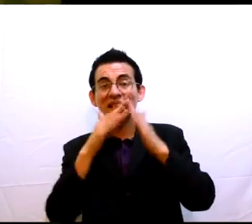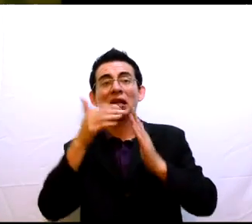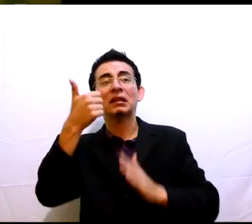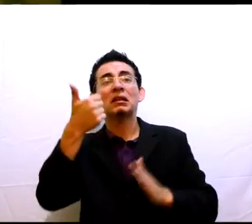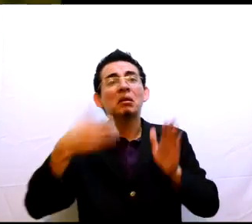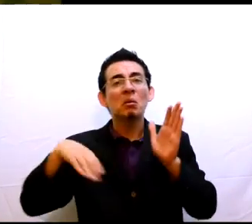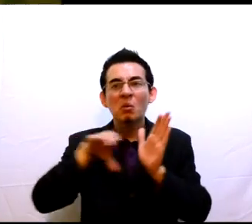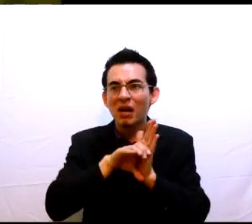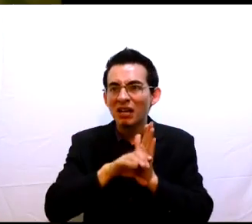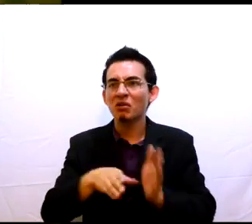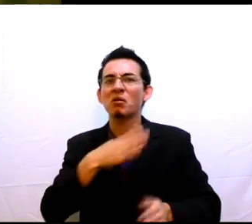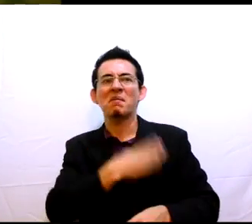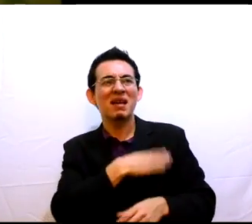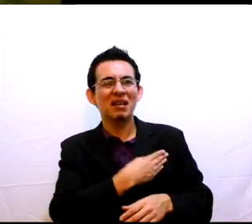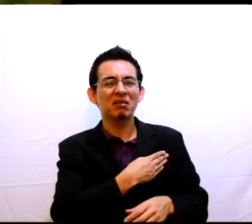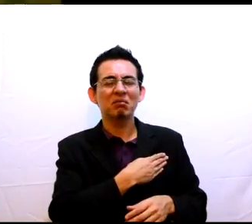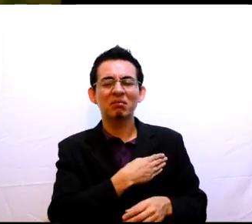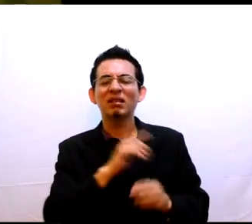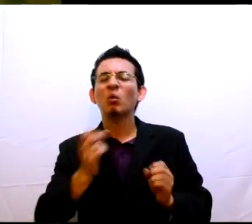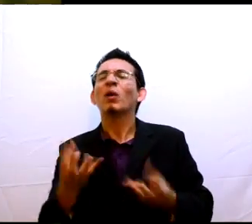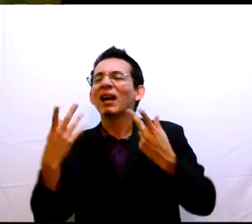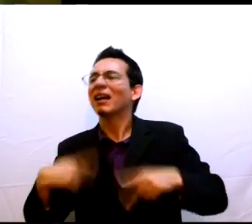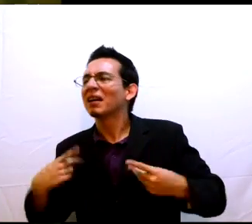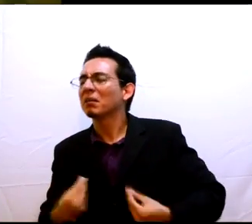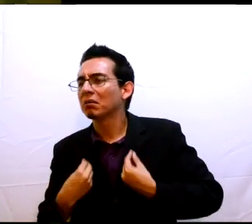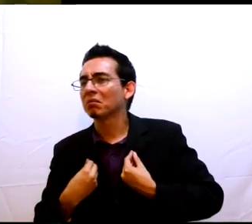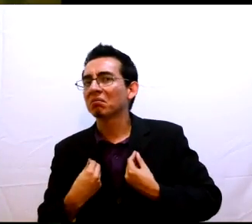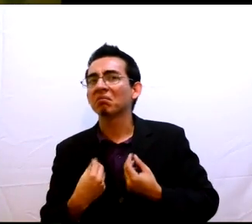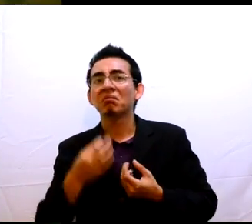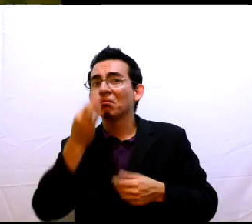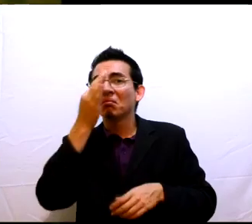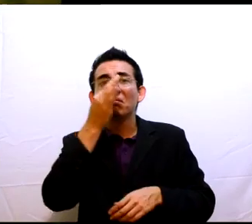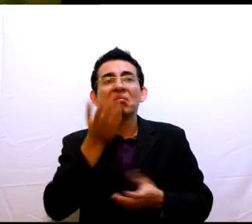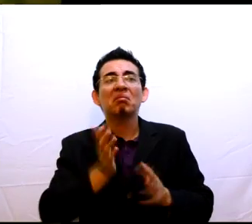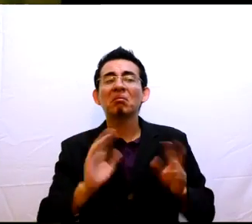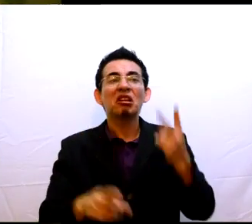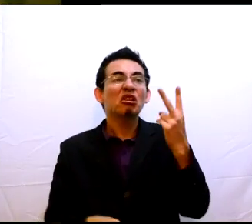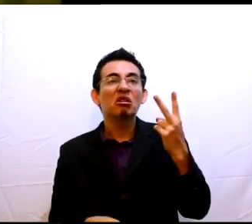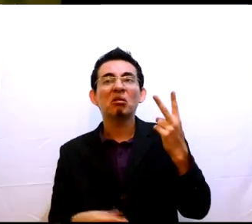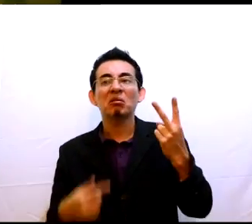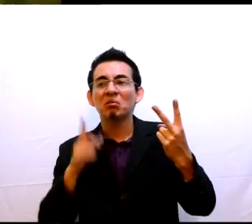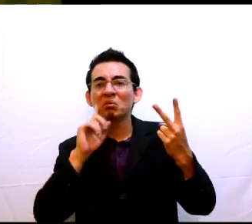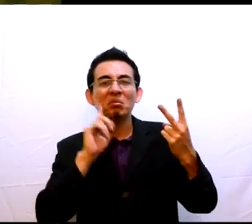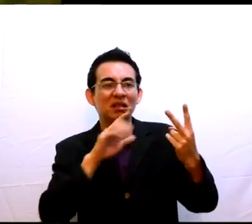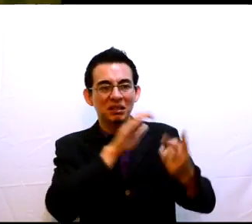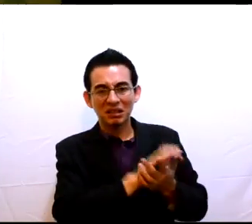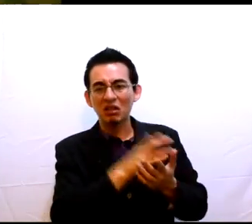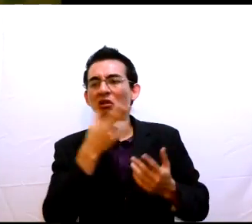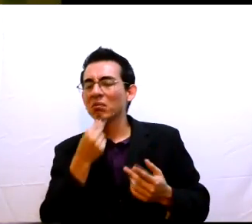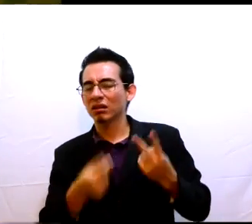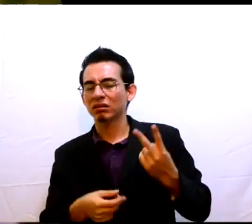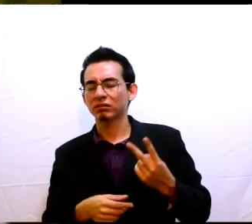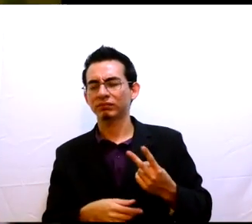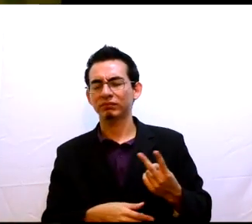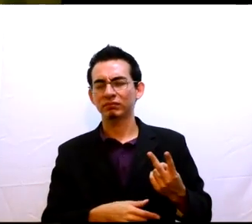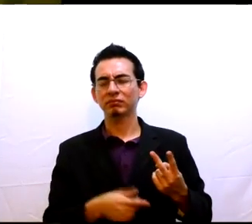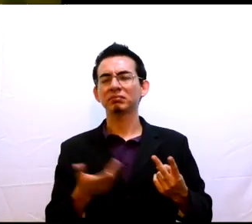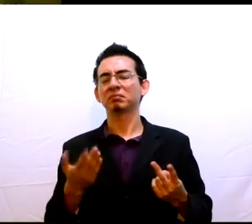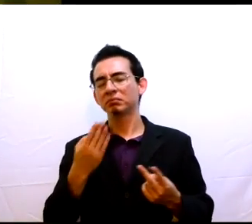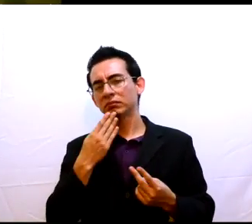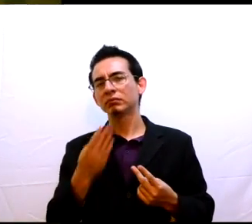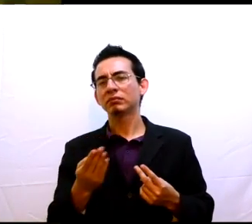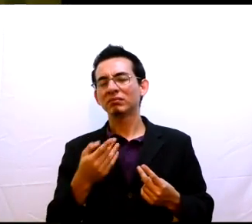con baño y nomás vino en mi esposa y yo solito ya entonces la la pregunta fue natural hermanos